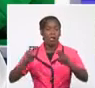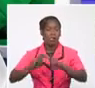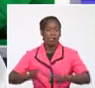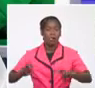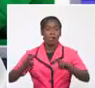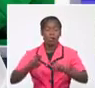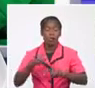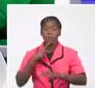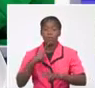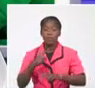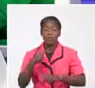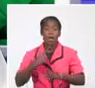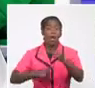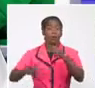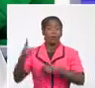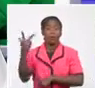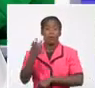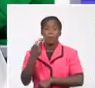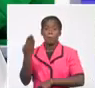algunas vacunas